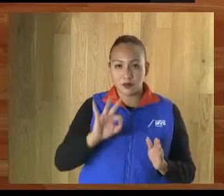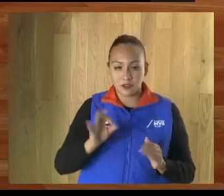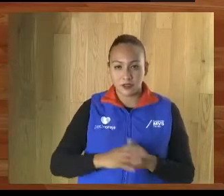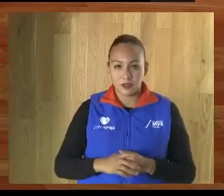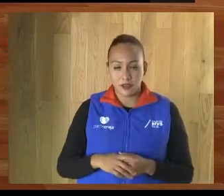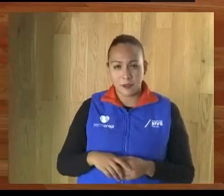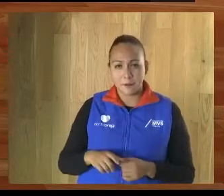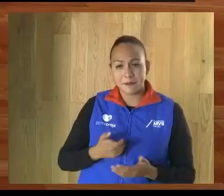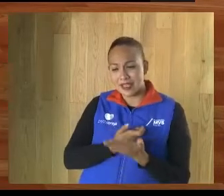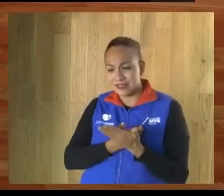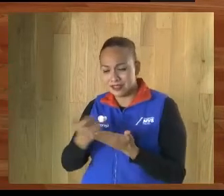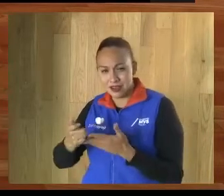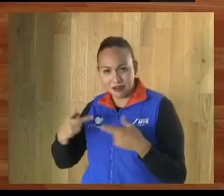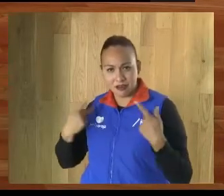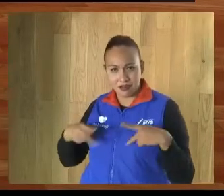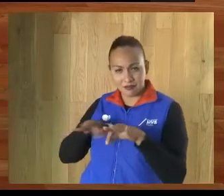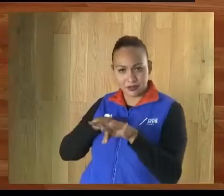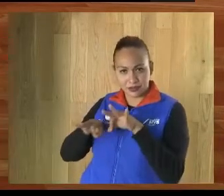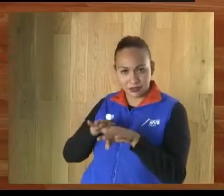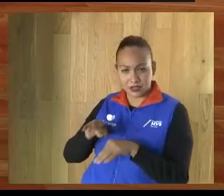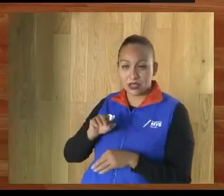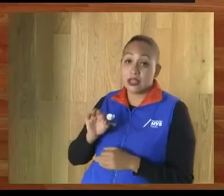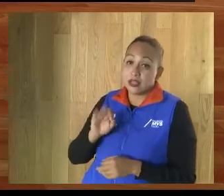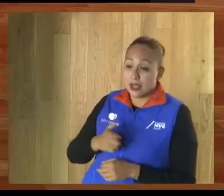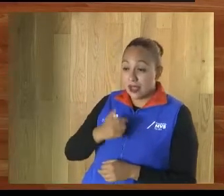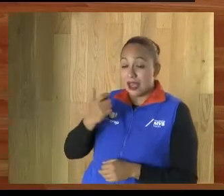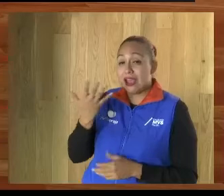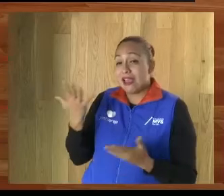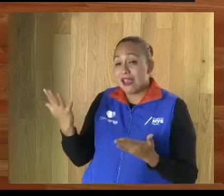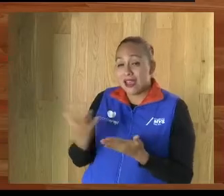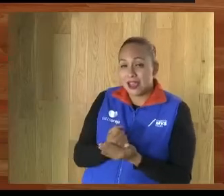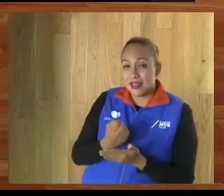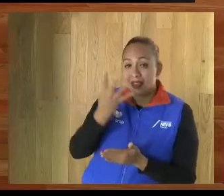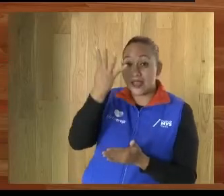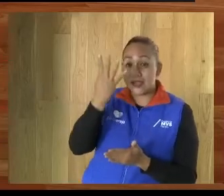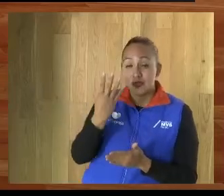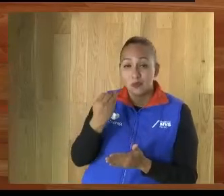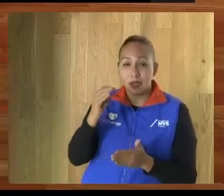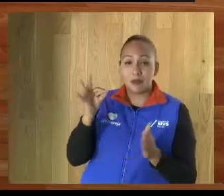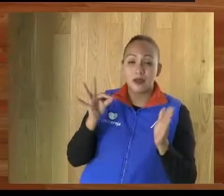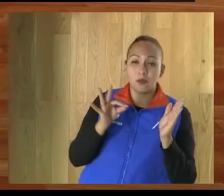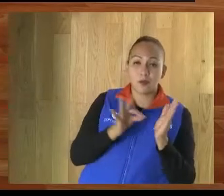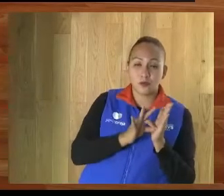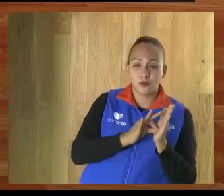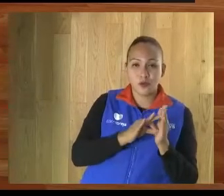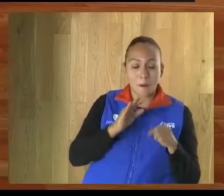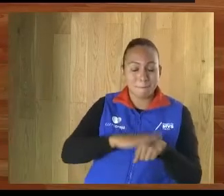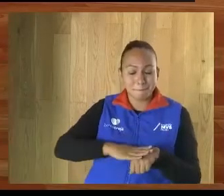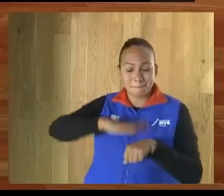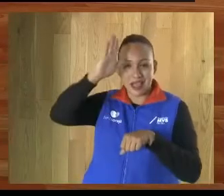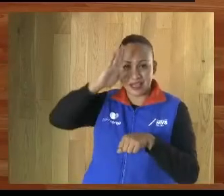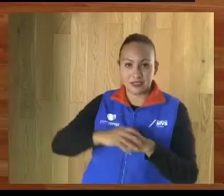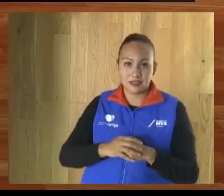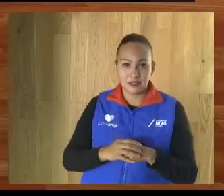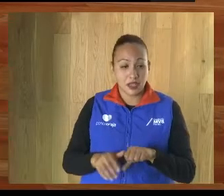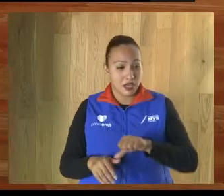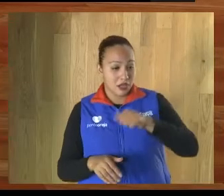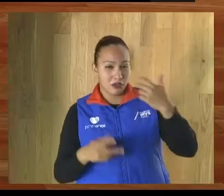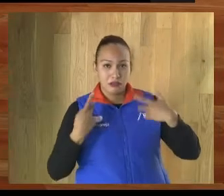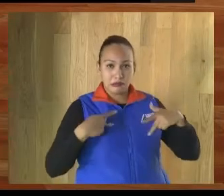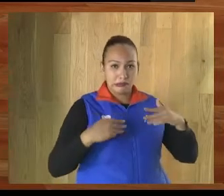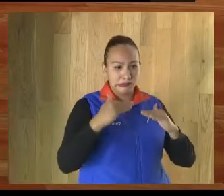que se sitúa entre el 10% mejor pagado en España gana 9,5 veces más que el empleado que se sitúa entre el